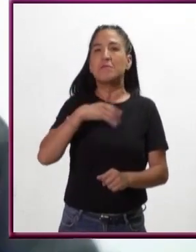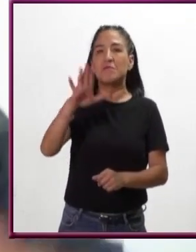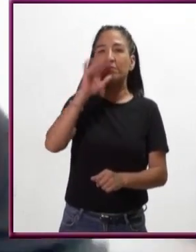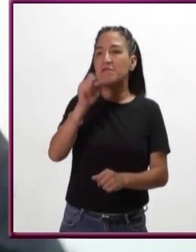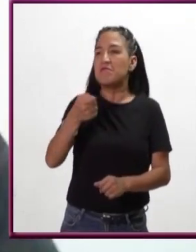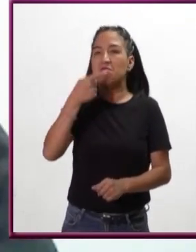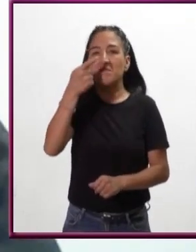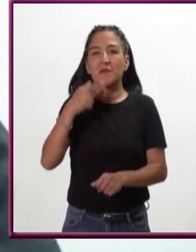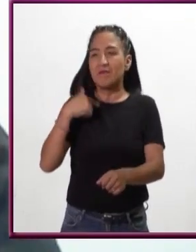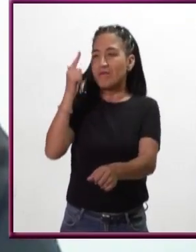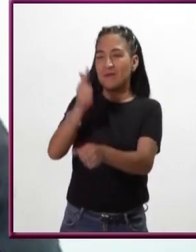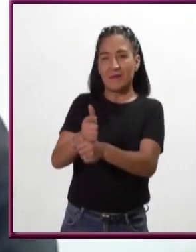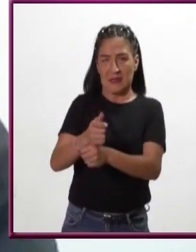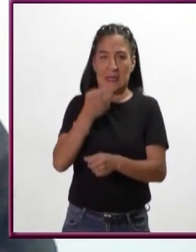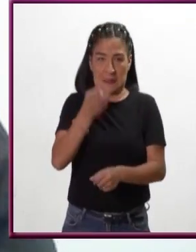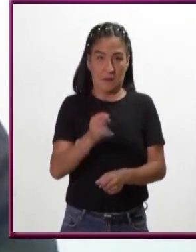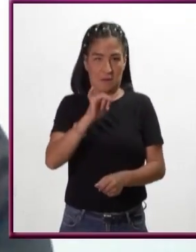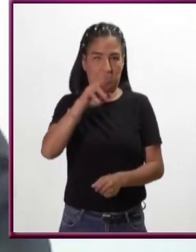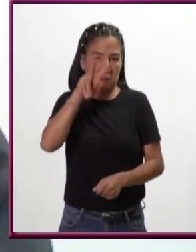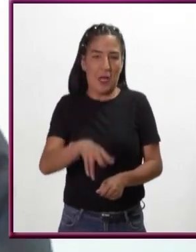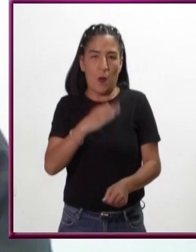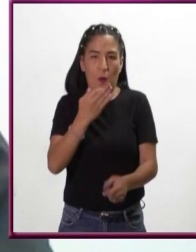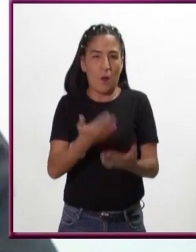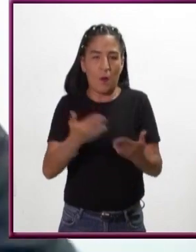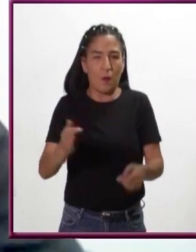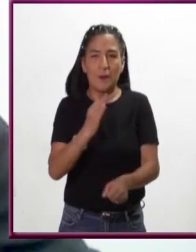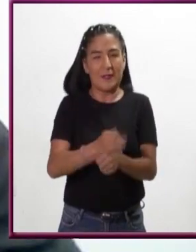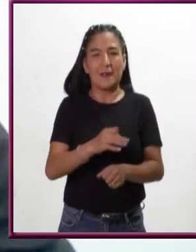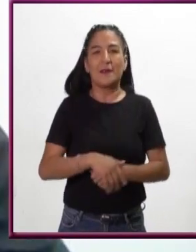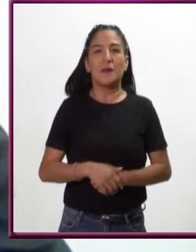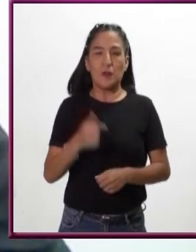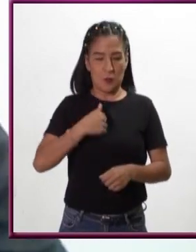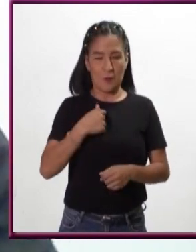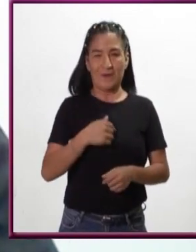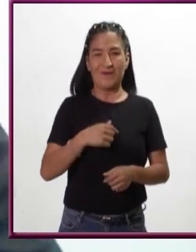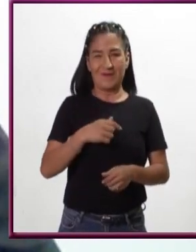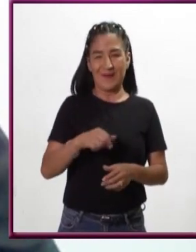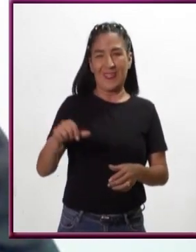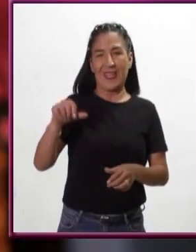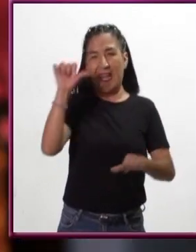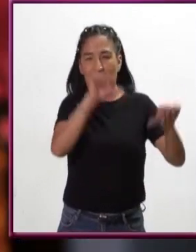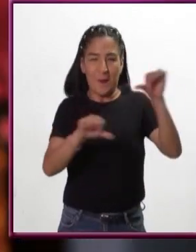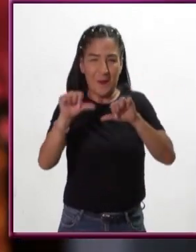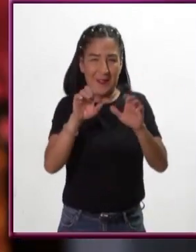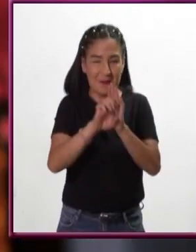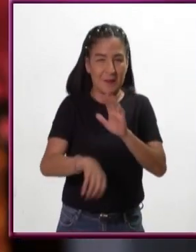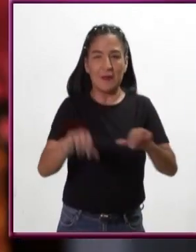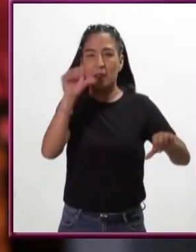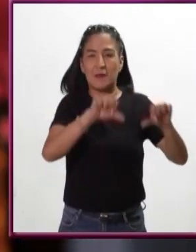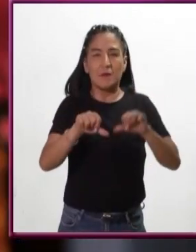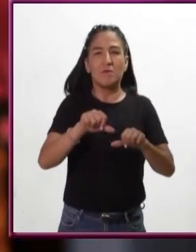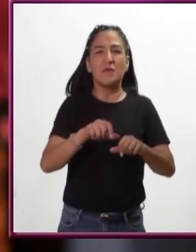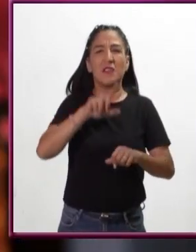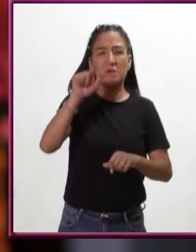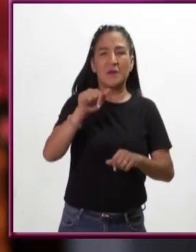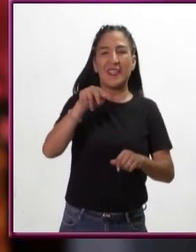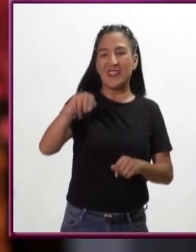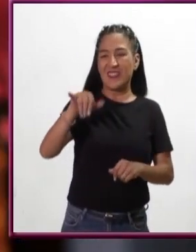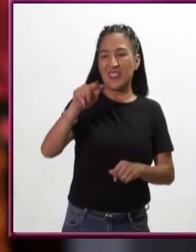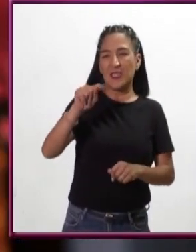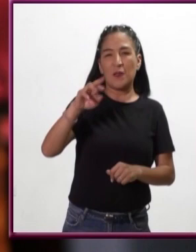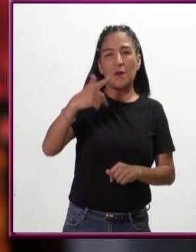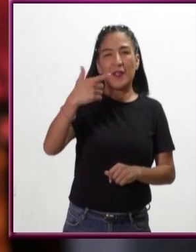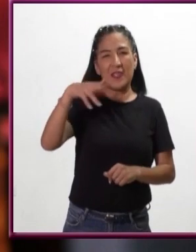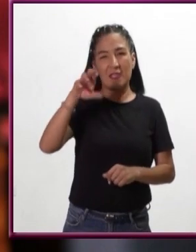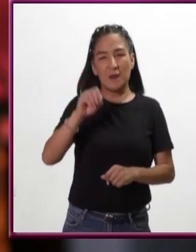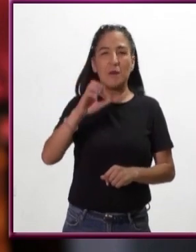yo estoy en esto es real, esto pasa ahorita, ¿no? Si yo estoy en un laboratorio y comienza a elevarse el nivel de